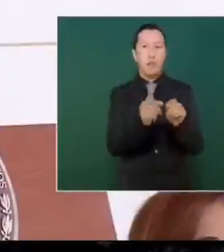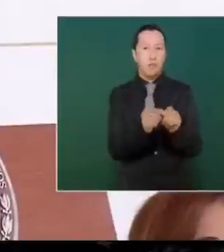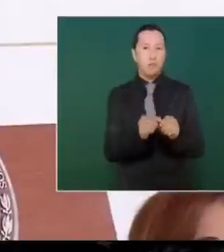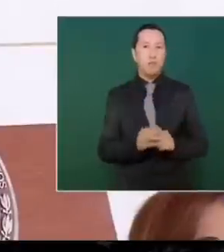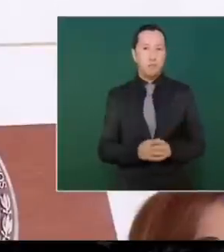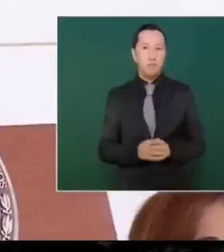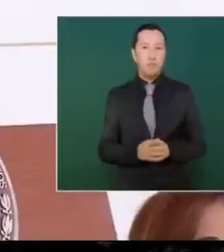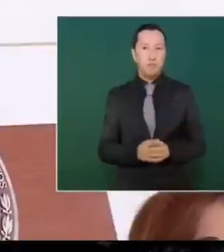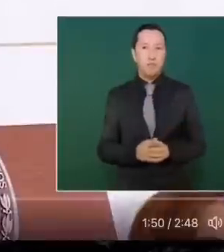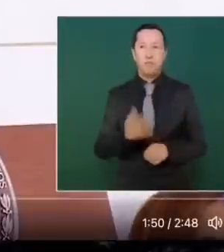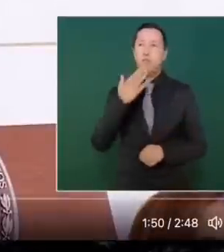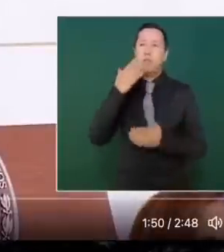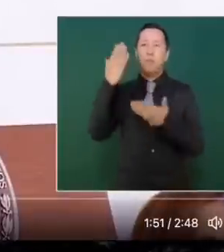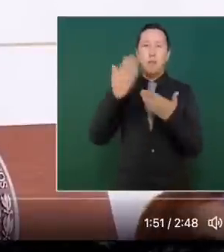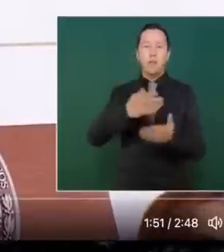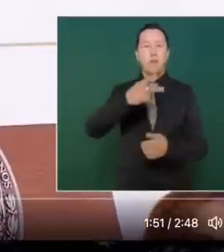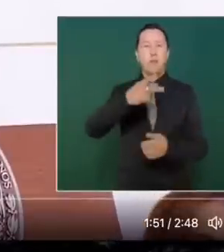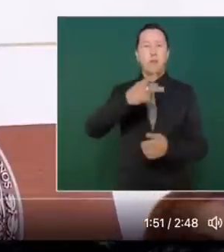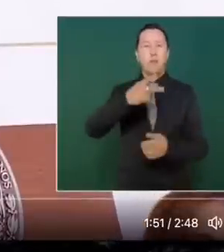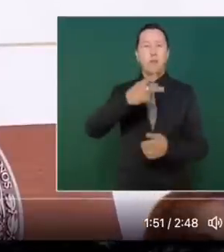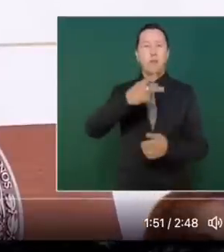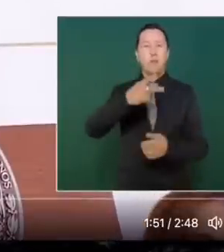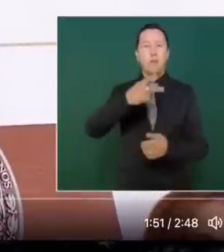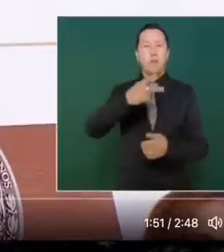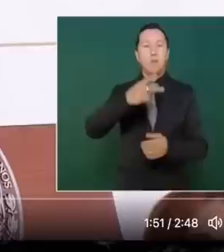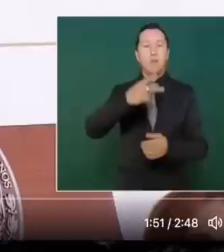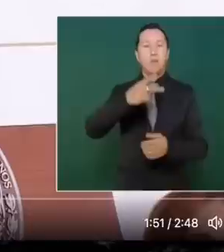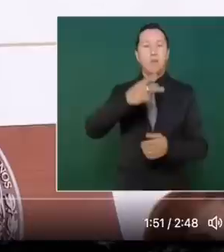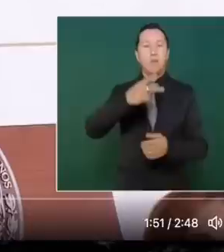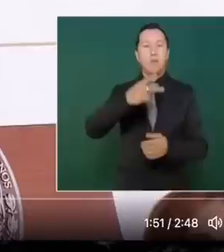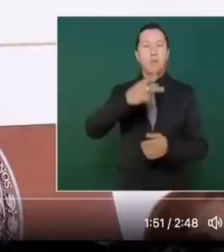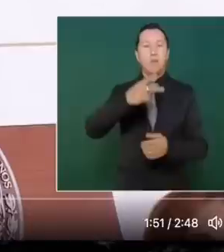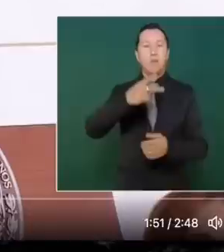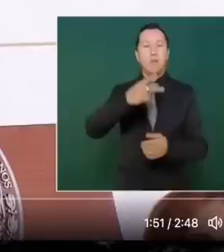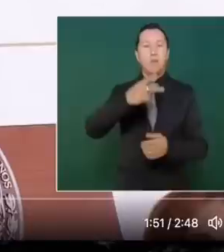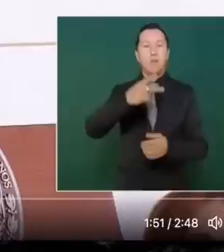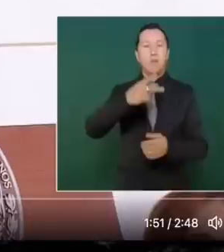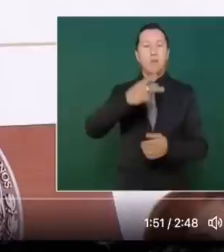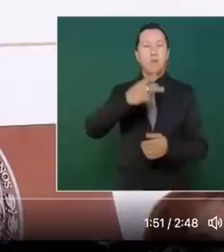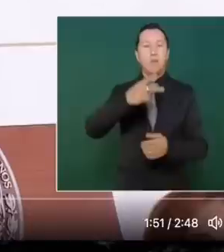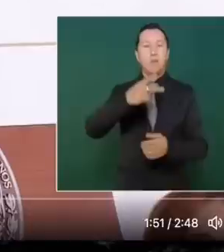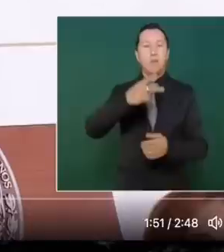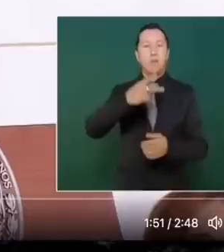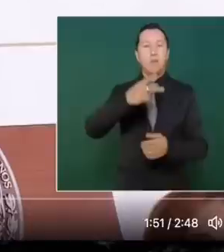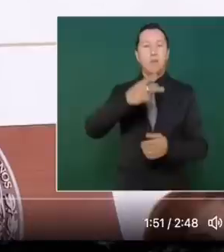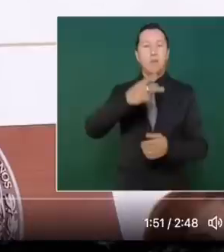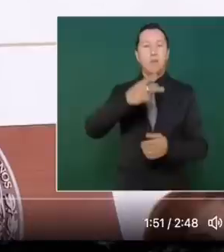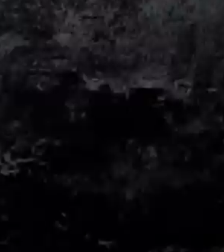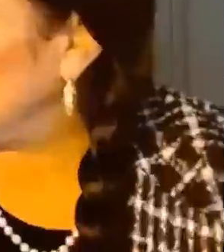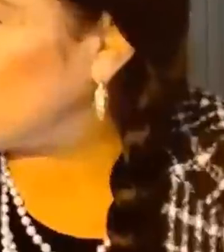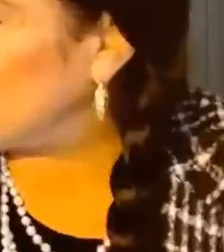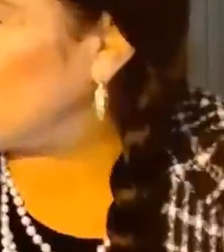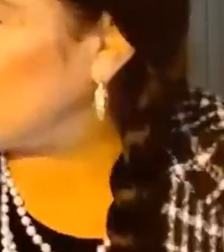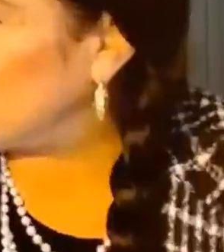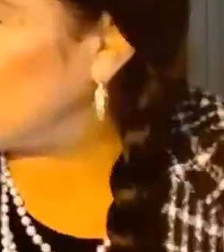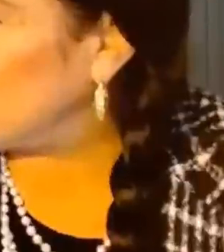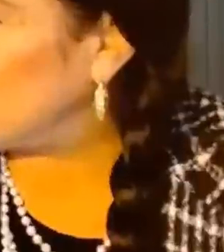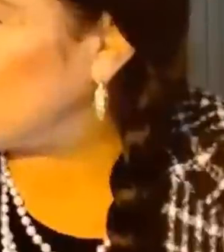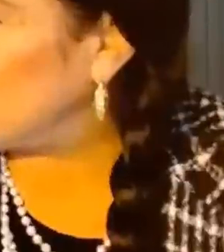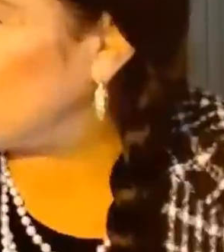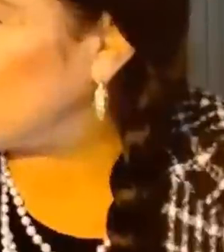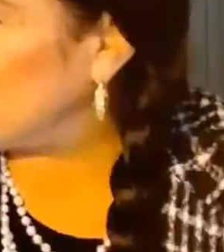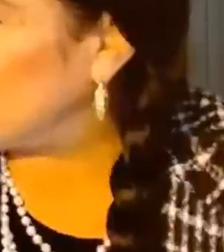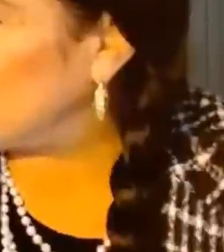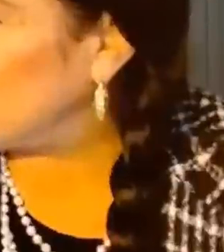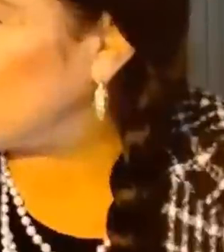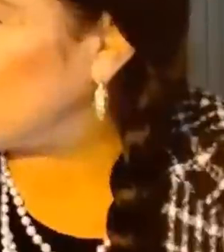está. ¿Sabes qué se me hace? Que estos asesoramientos vienen desde la casa, donde les gusta mucho la